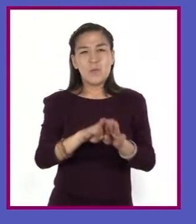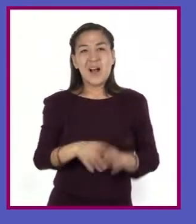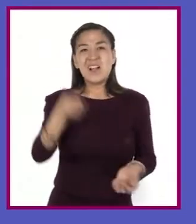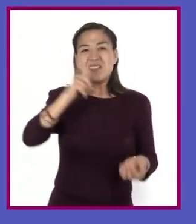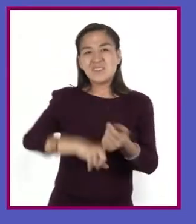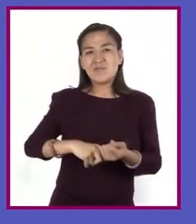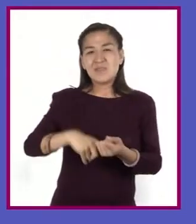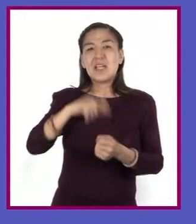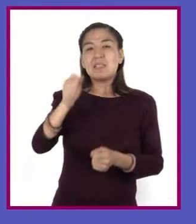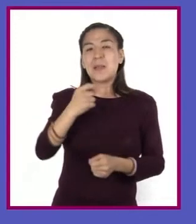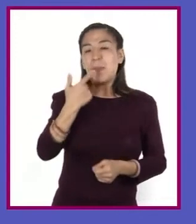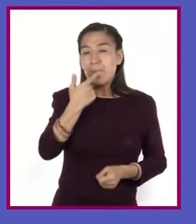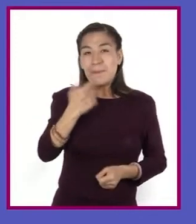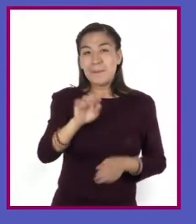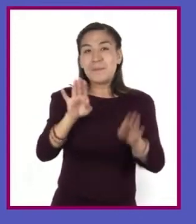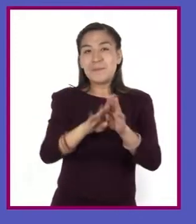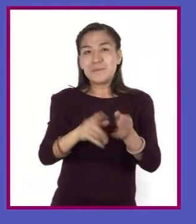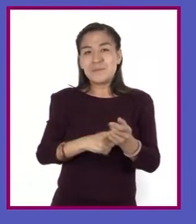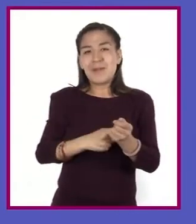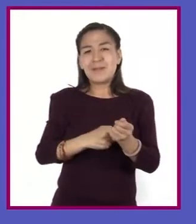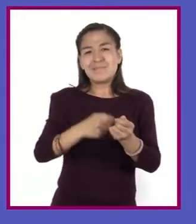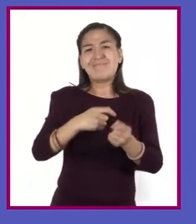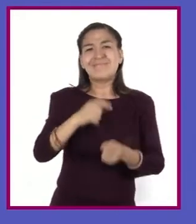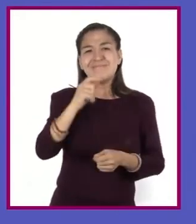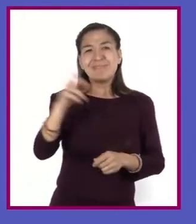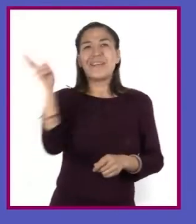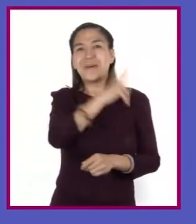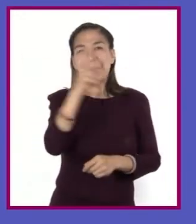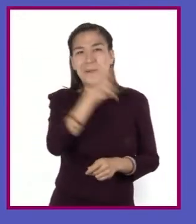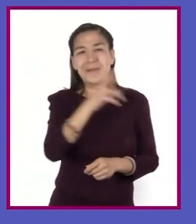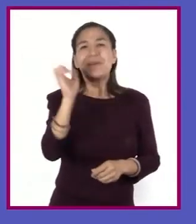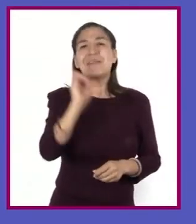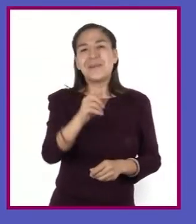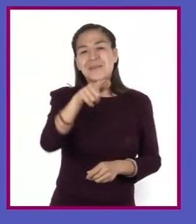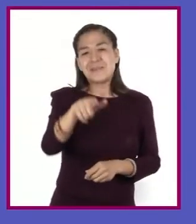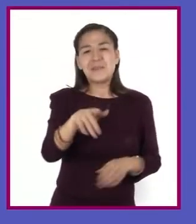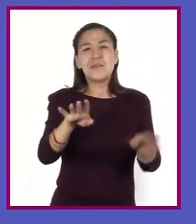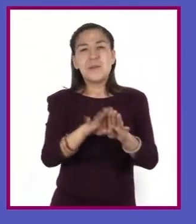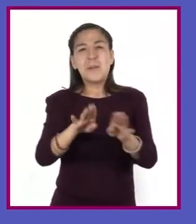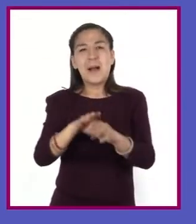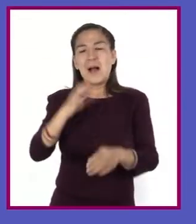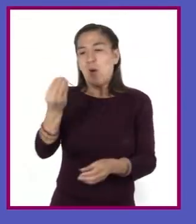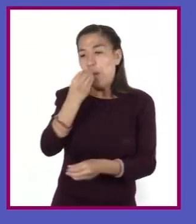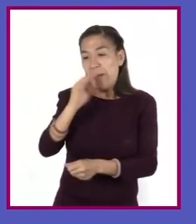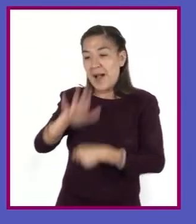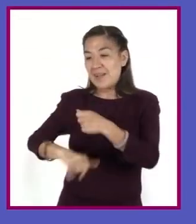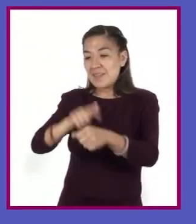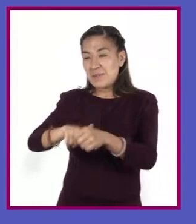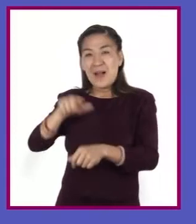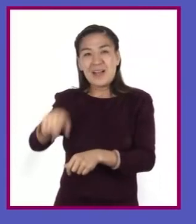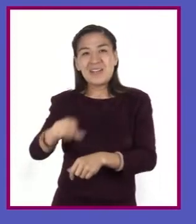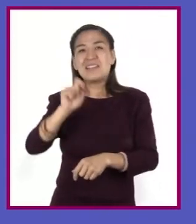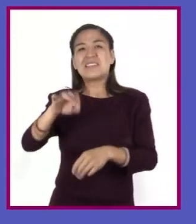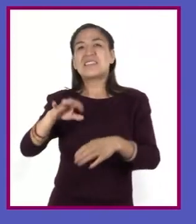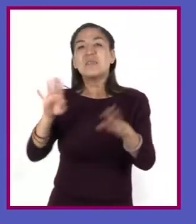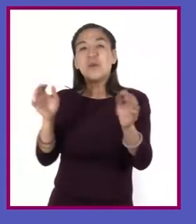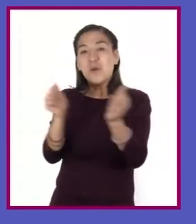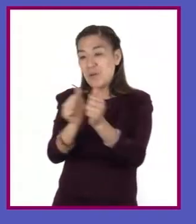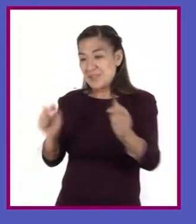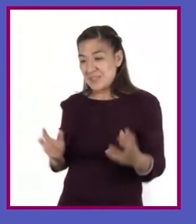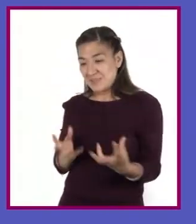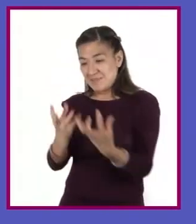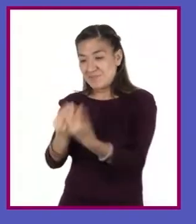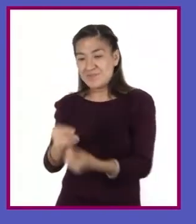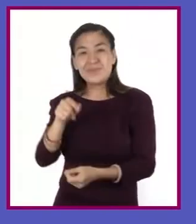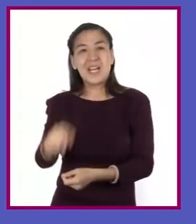el contacto de la saliva, del aire o al ingerir algún producto de origen animal que haya estado en contacto o haya